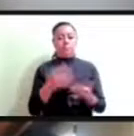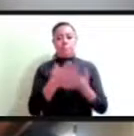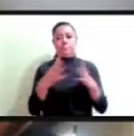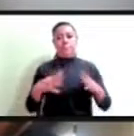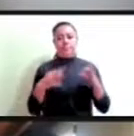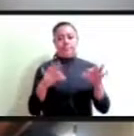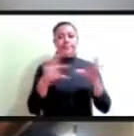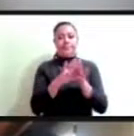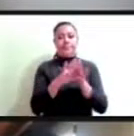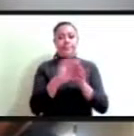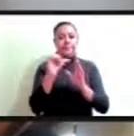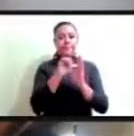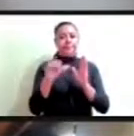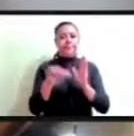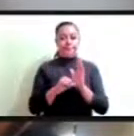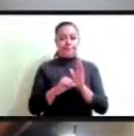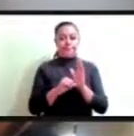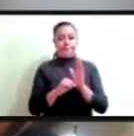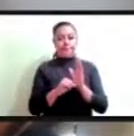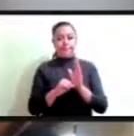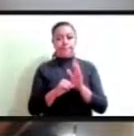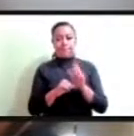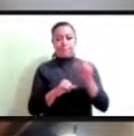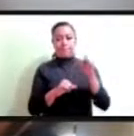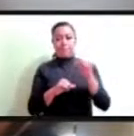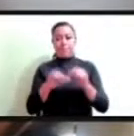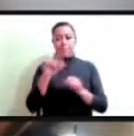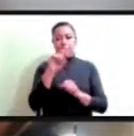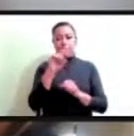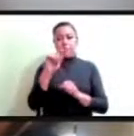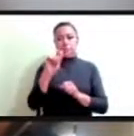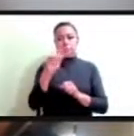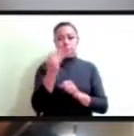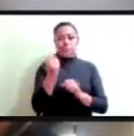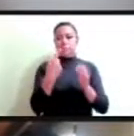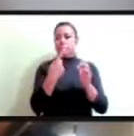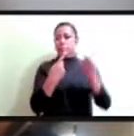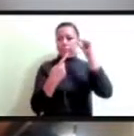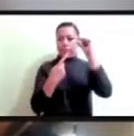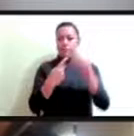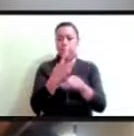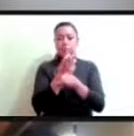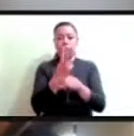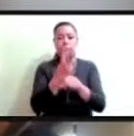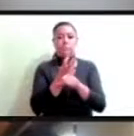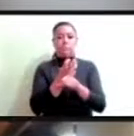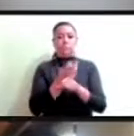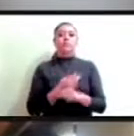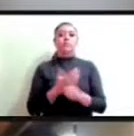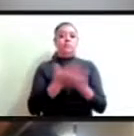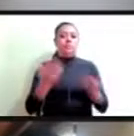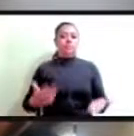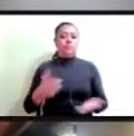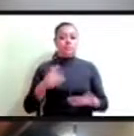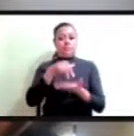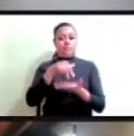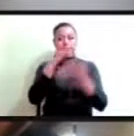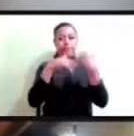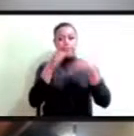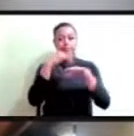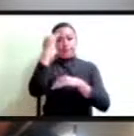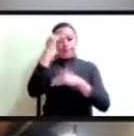conformidad con lo dispuesto por la fracción tercera del artículo 129 del Reglamento del Congreso de la Ciudad de México, se concede el uso de la palabra hasta por 5 minutos al